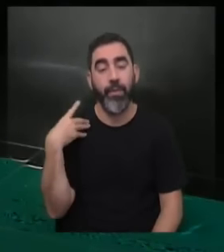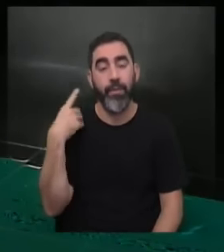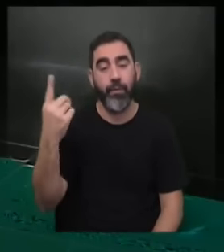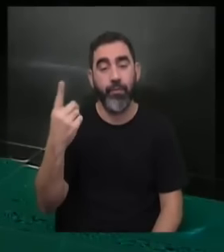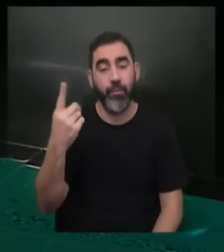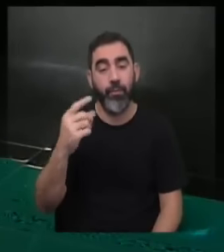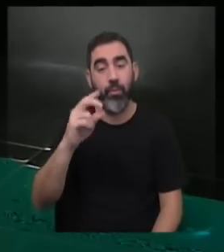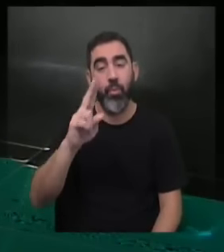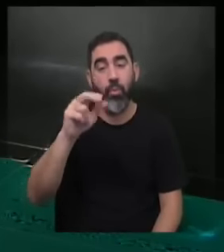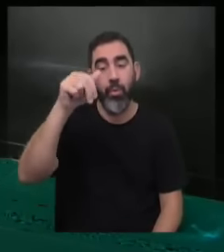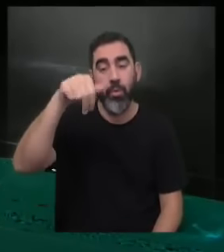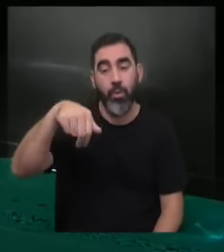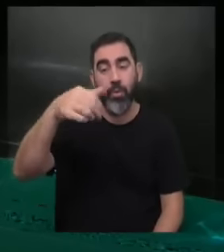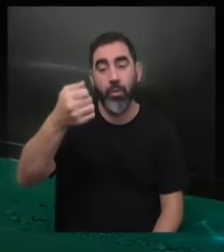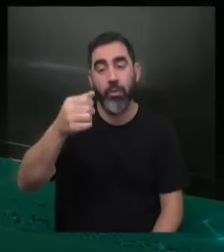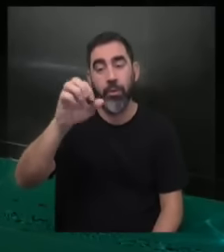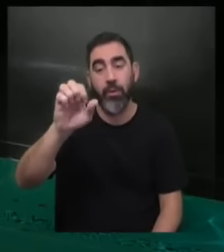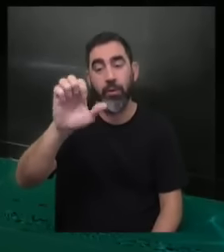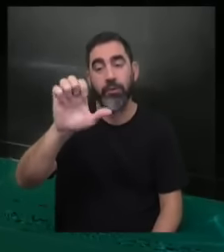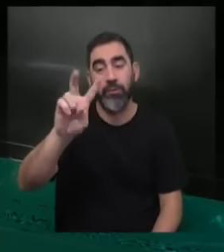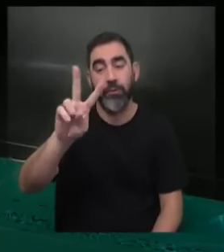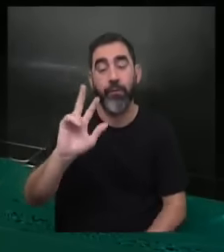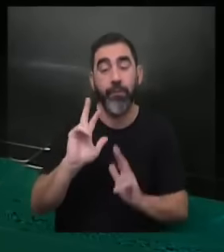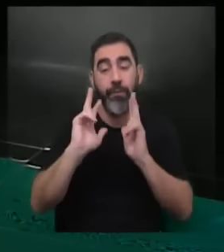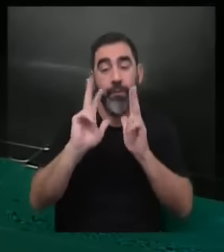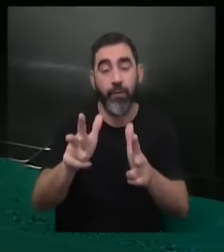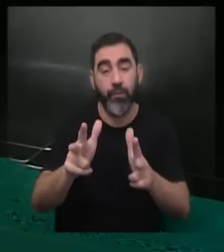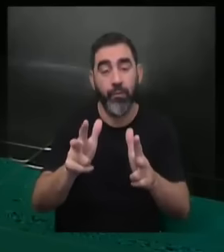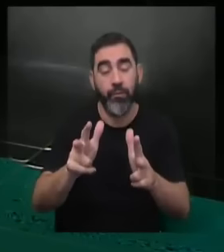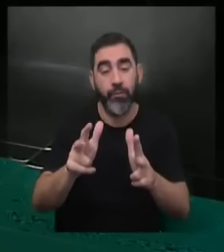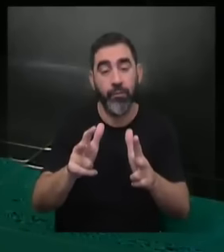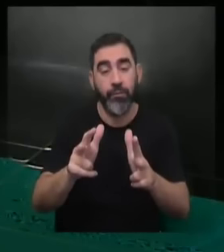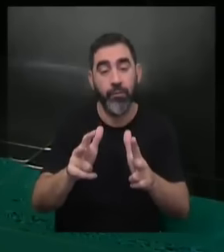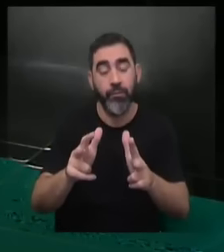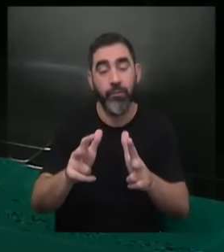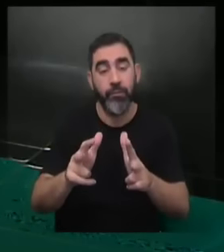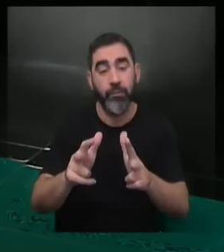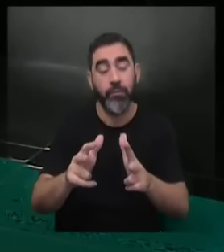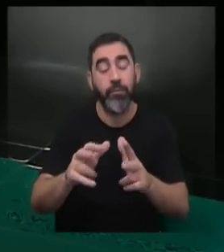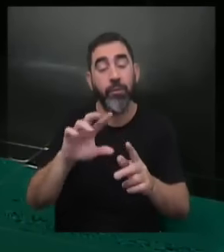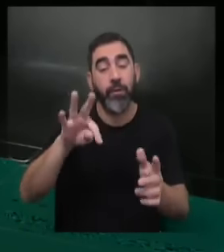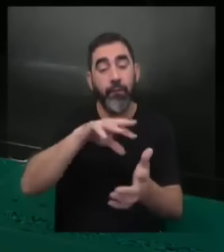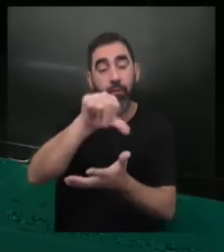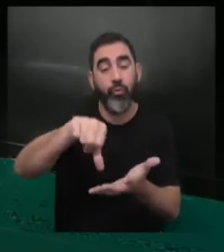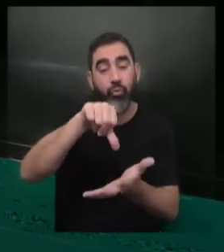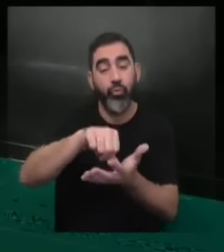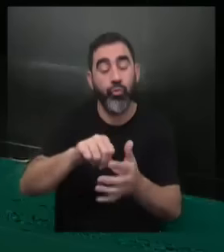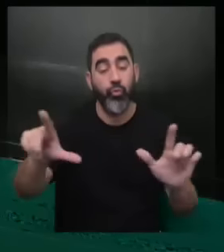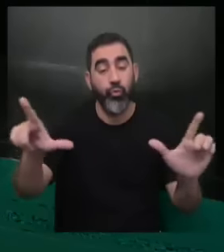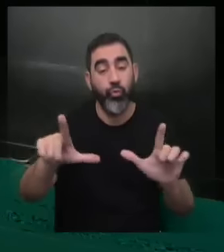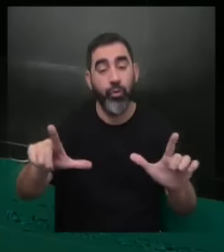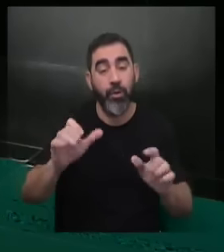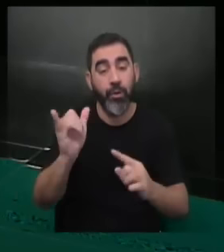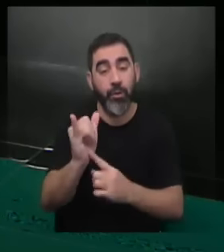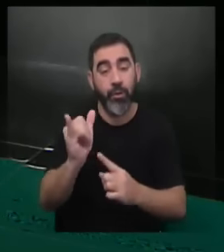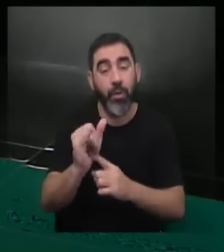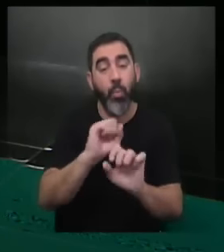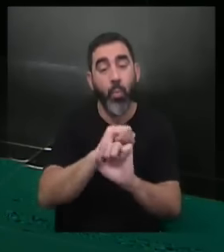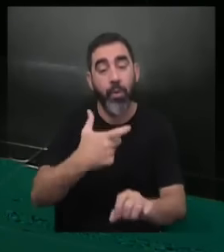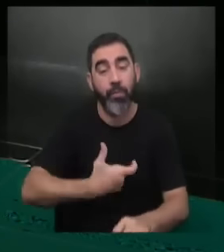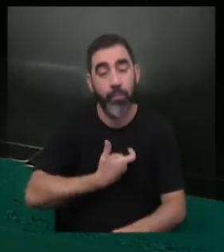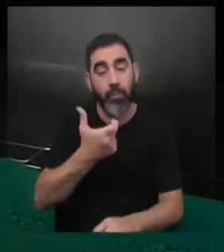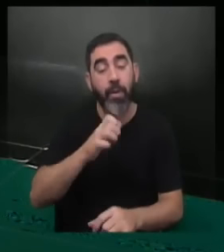una seb Carlos mansor adelantó así las cosas el programa de streaming de TV ciudad que en enero próximo se podría aprobar la libreta